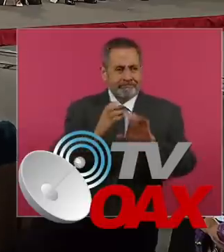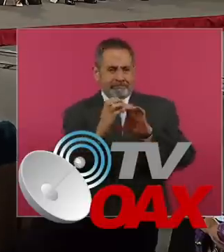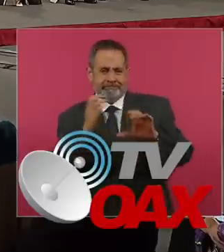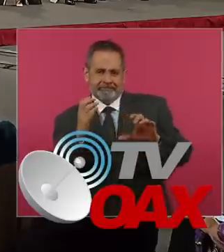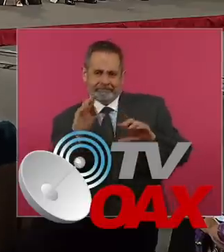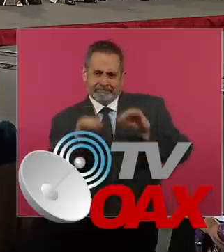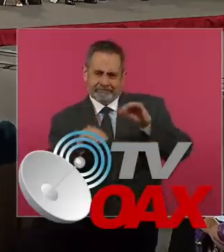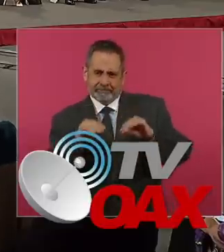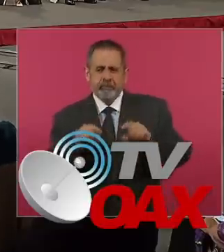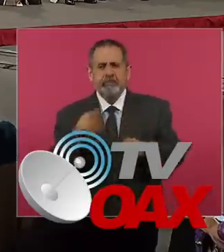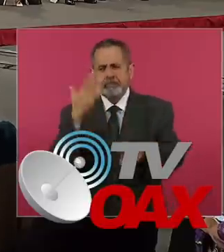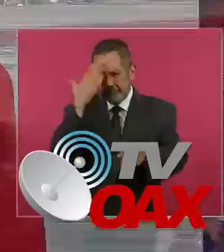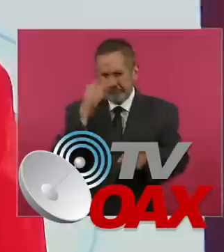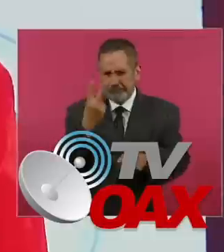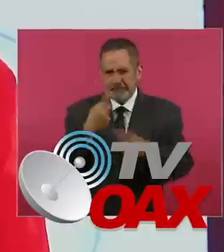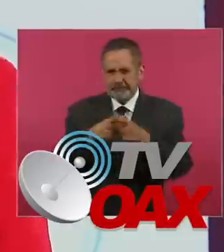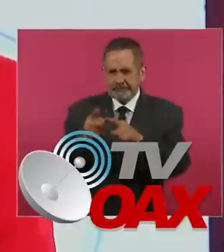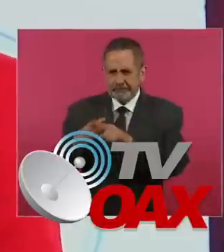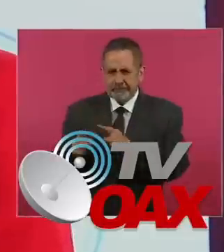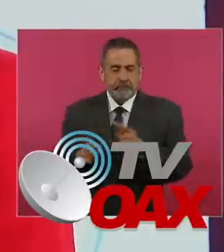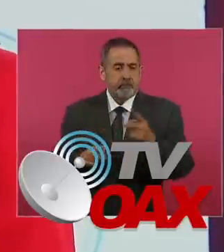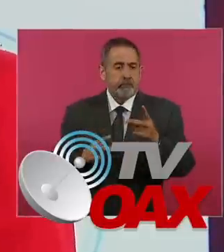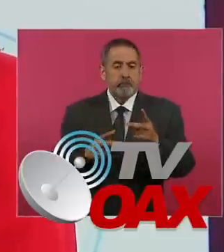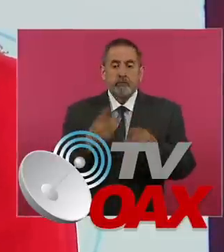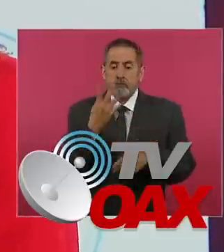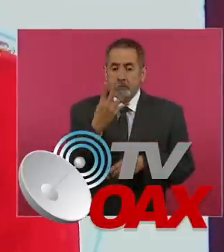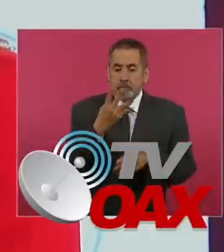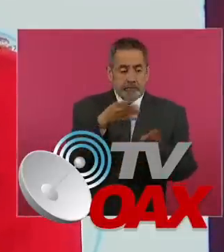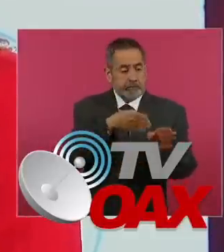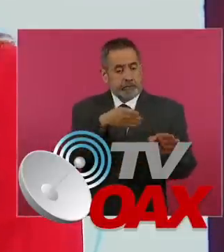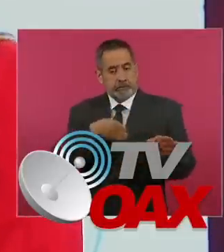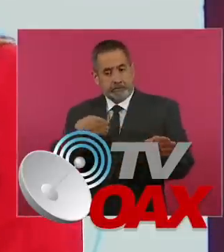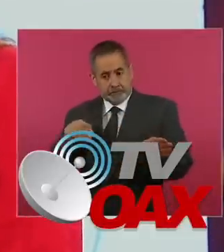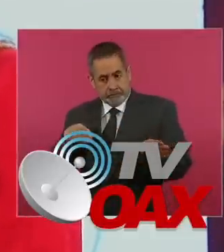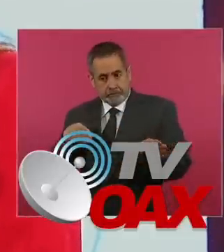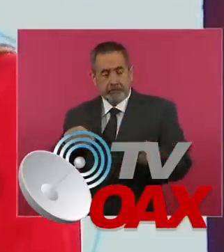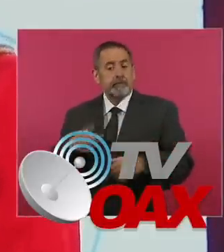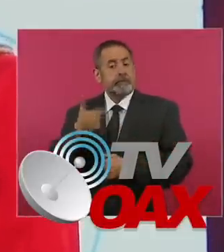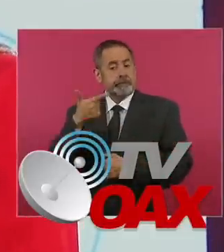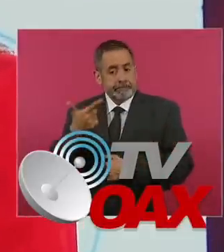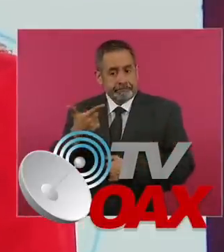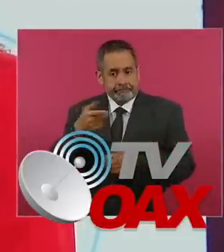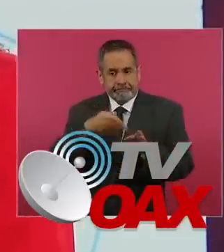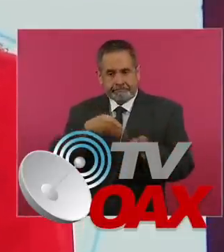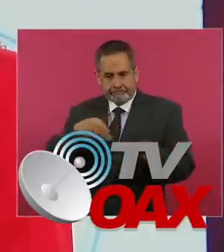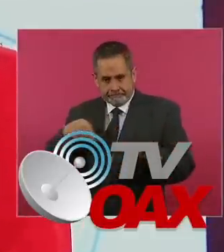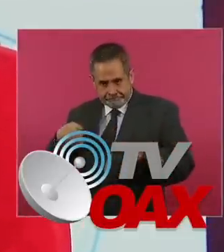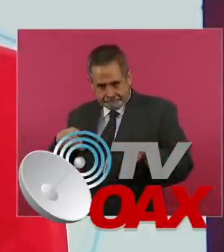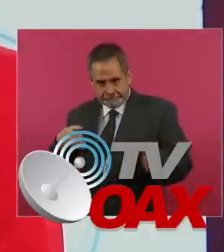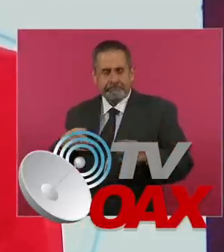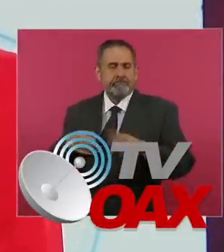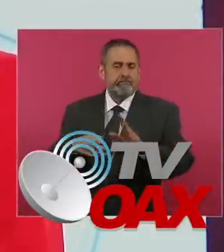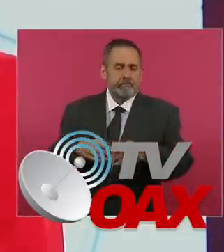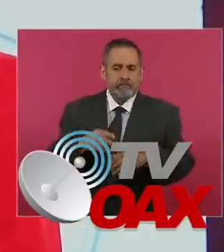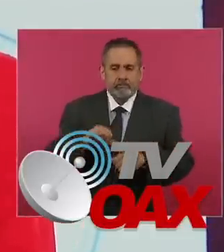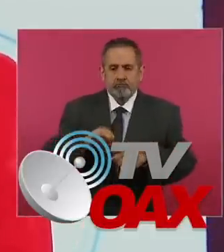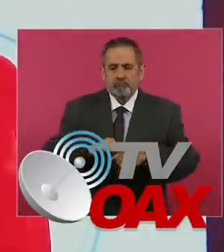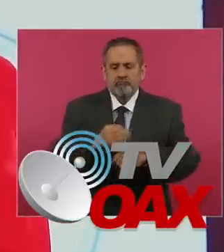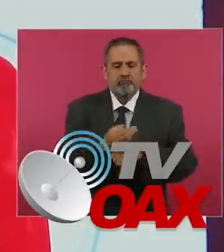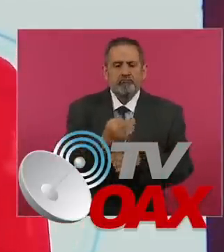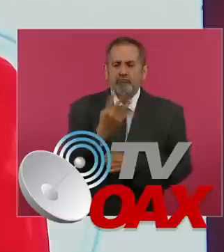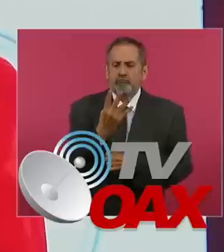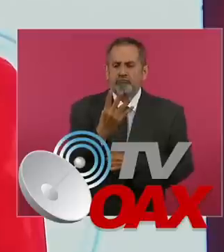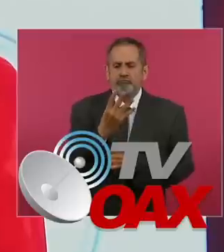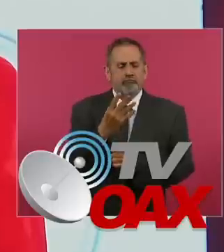dos tipos de configuraciones, tenemos trenes de cuatro coches y trenes de siete coches. En este caso estamos fabricando hoy los trenes de cuatro coches.